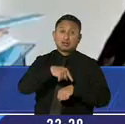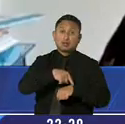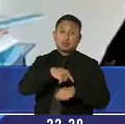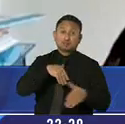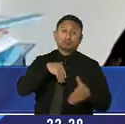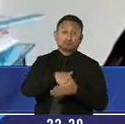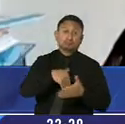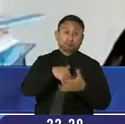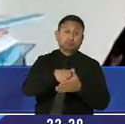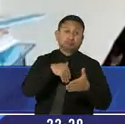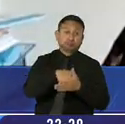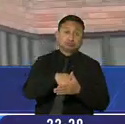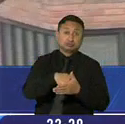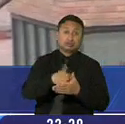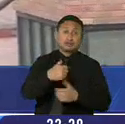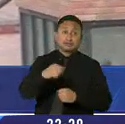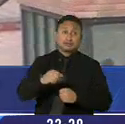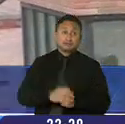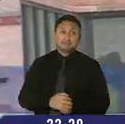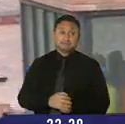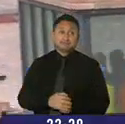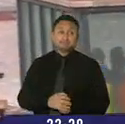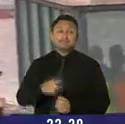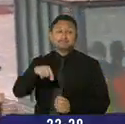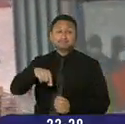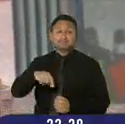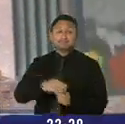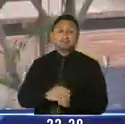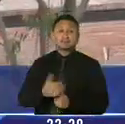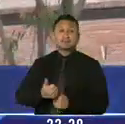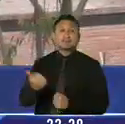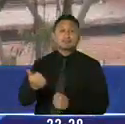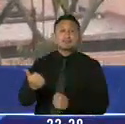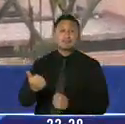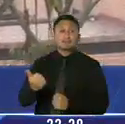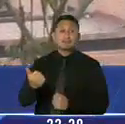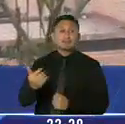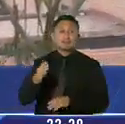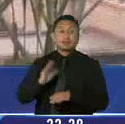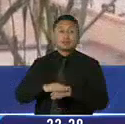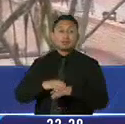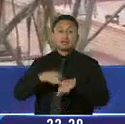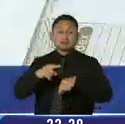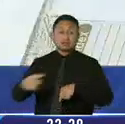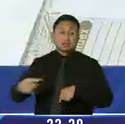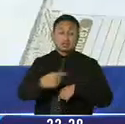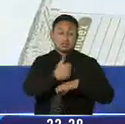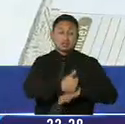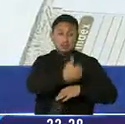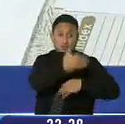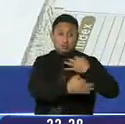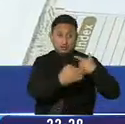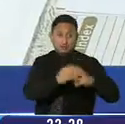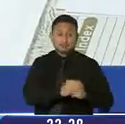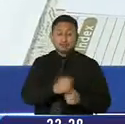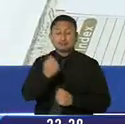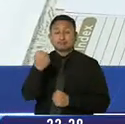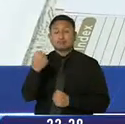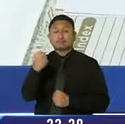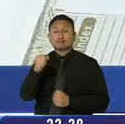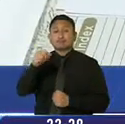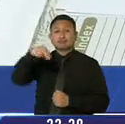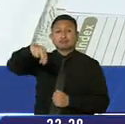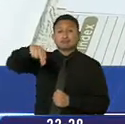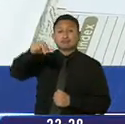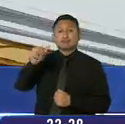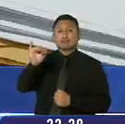bastante represa el trabajo. De ahí que se deja claro que el mayor retraso para solucionar esas causas está en la justicia, pues el SNAI al momento mantendría solo un represamiento